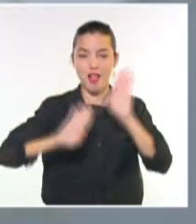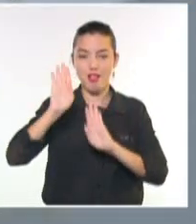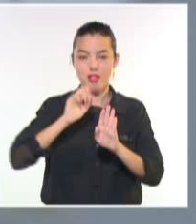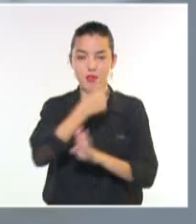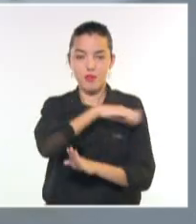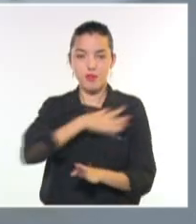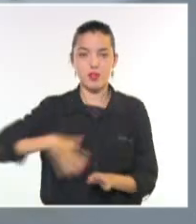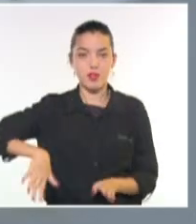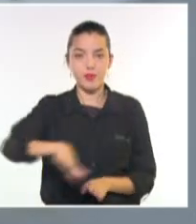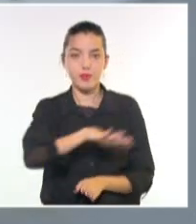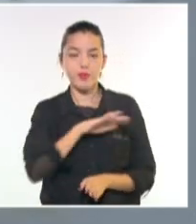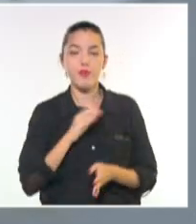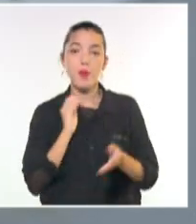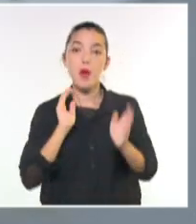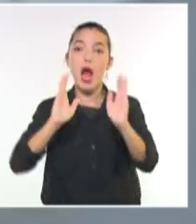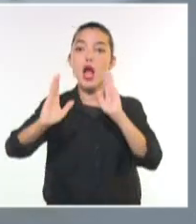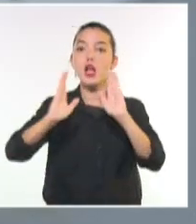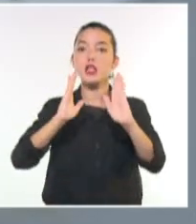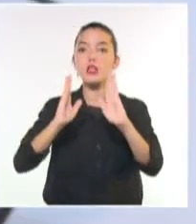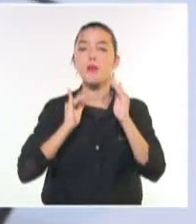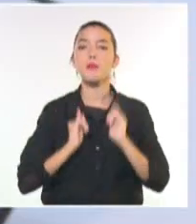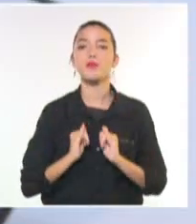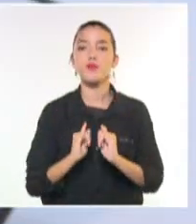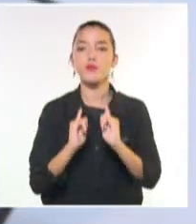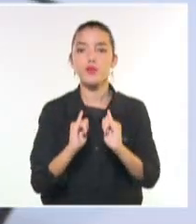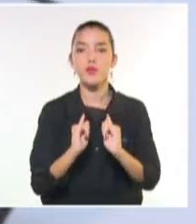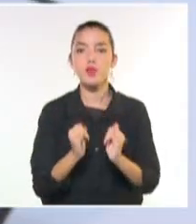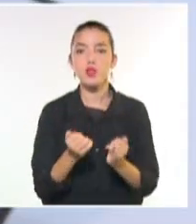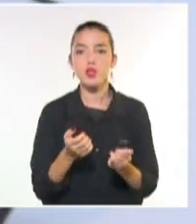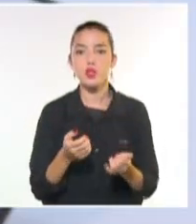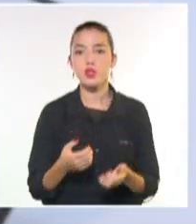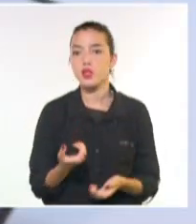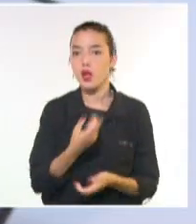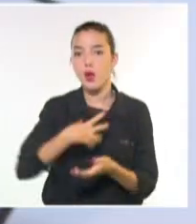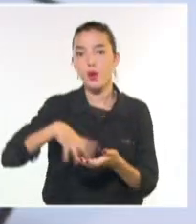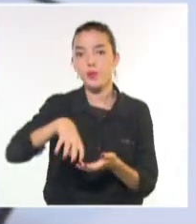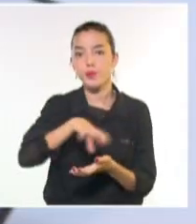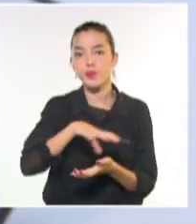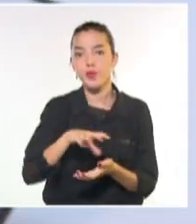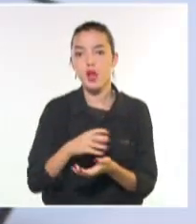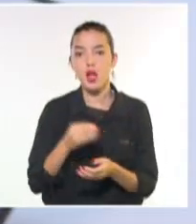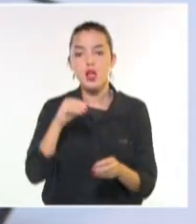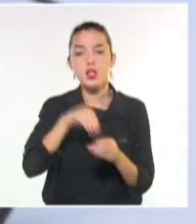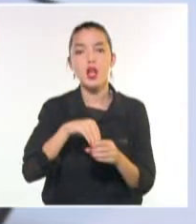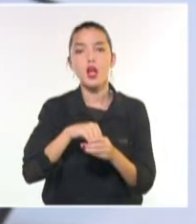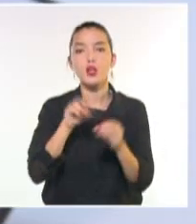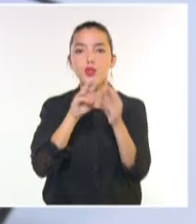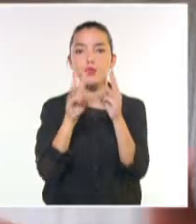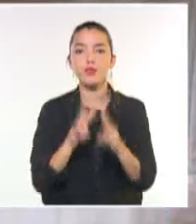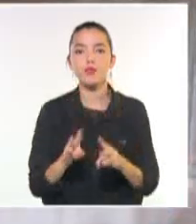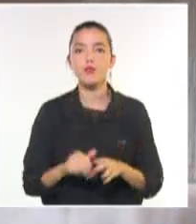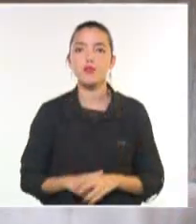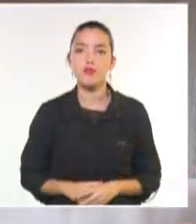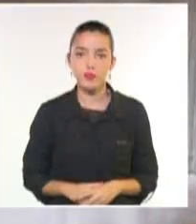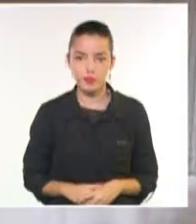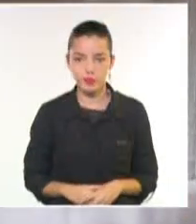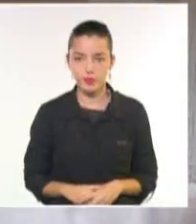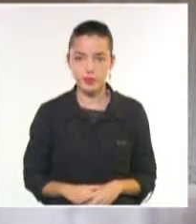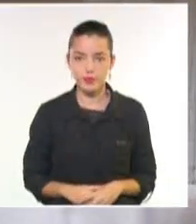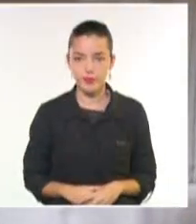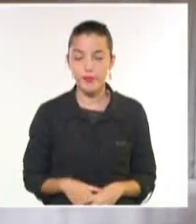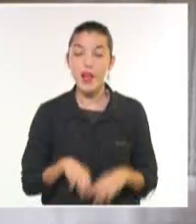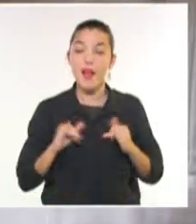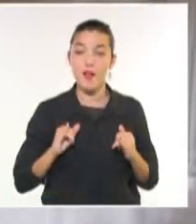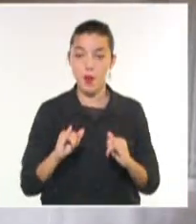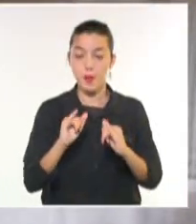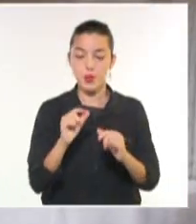plazos para emitir las informaciones a través de los medios, que incluyen también los perfiles en redes sociales. Pero esa información se va puntualizando a medida